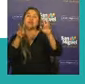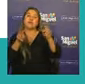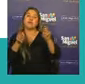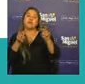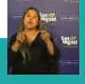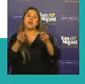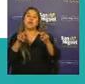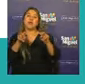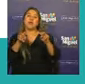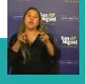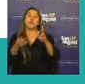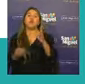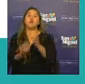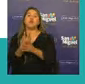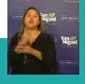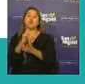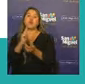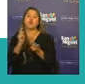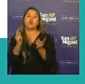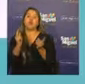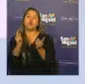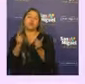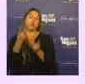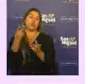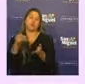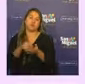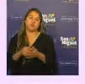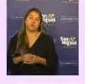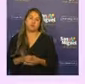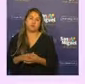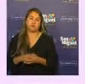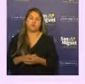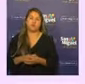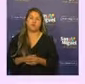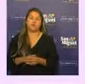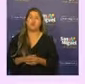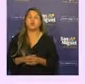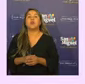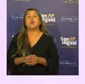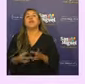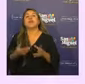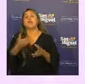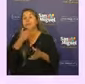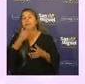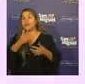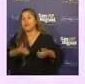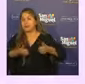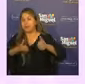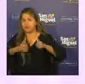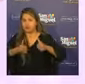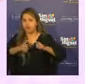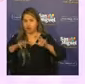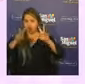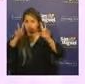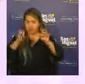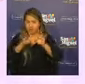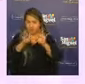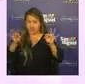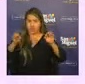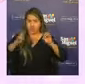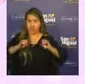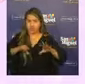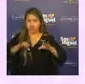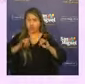dos más. Así que ahí hay un gran avance y un gran desafío en términos de la educación, lo